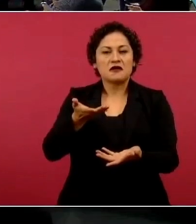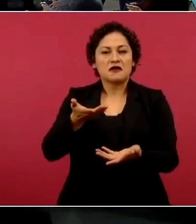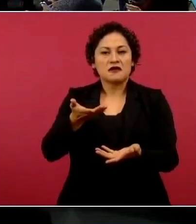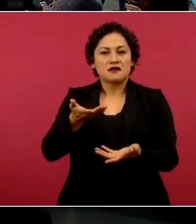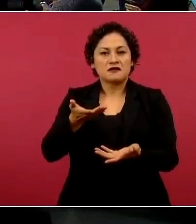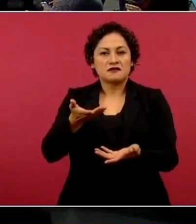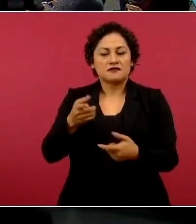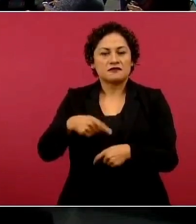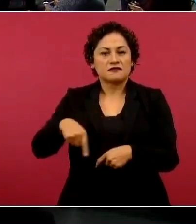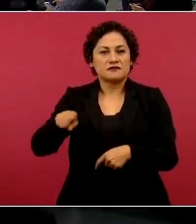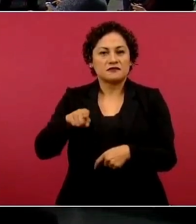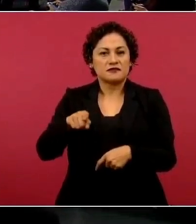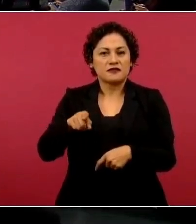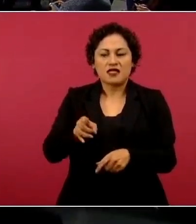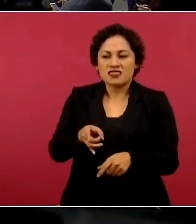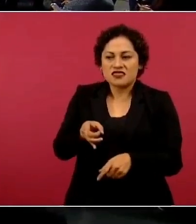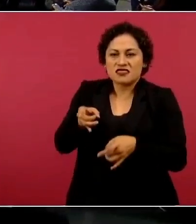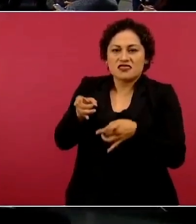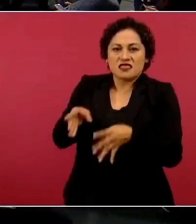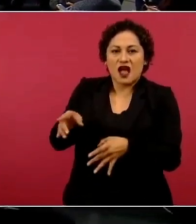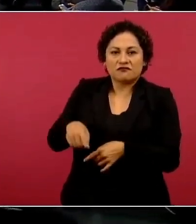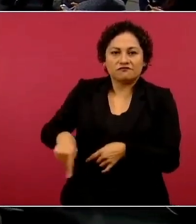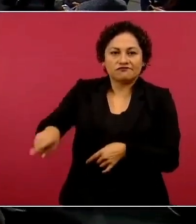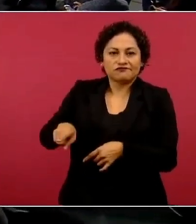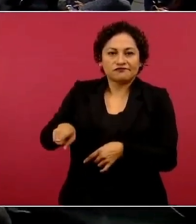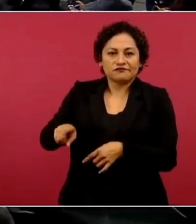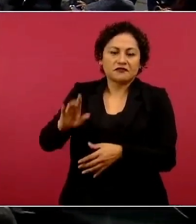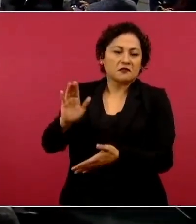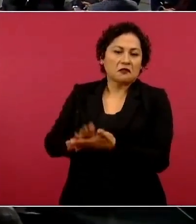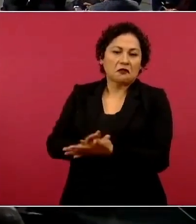el riesgo del conservadurismo. Pues no,